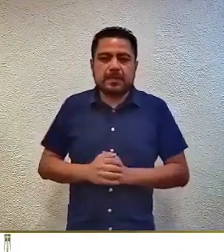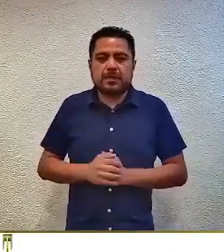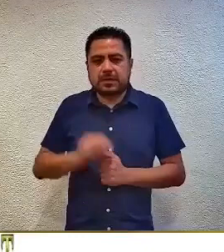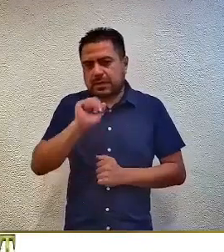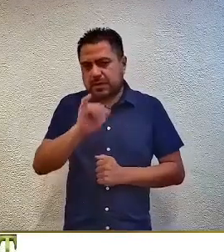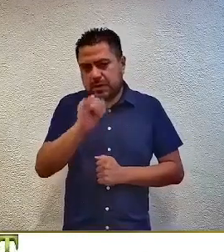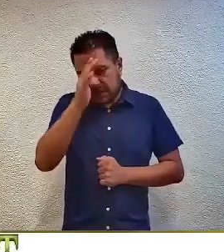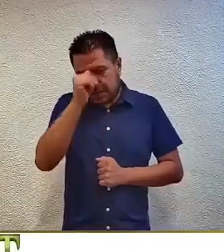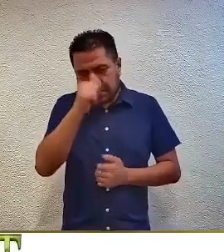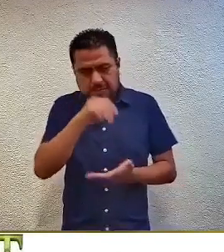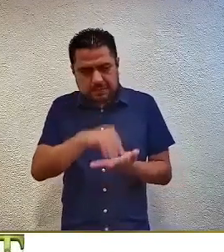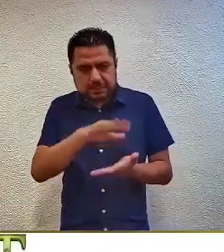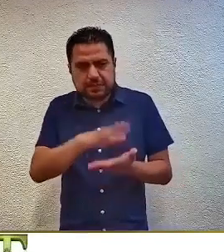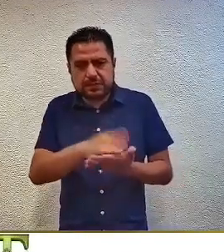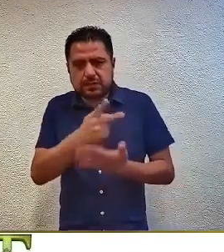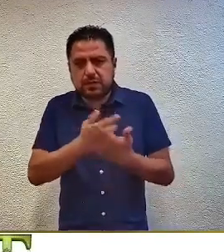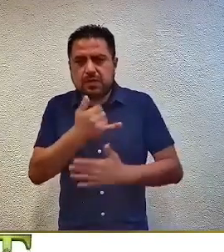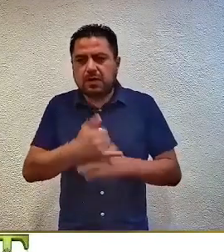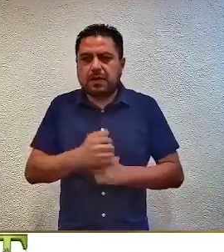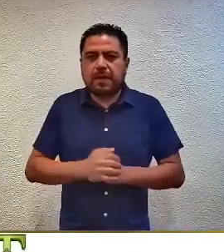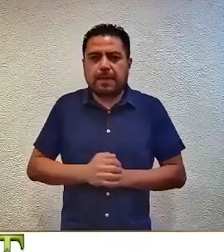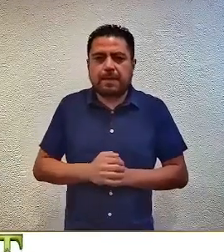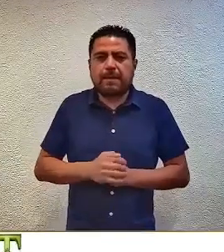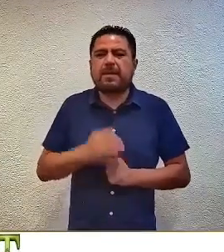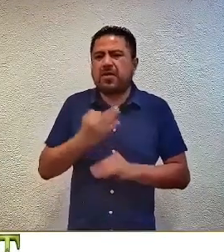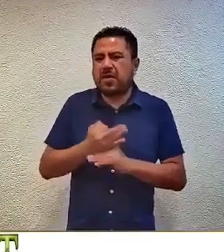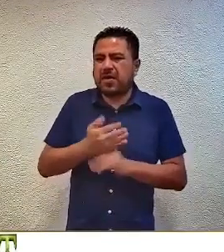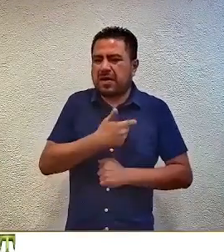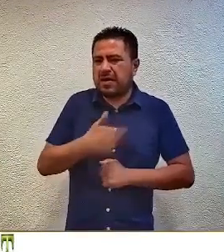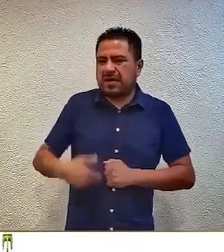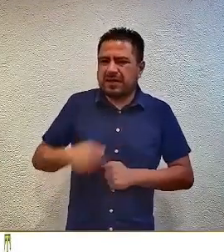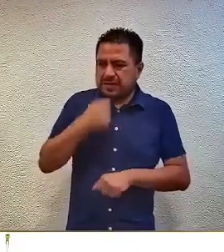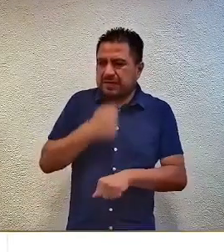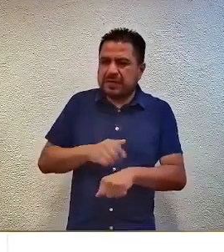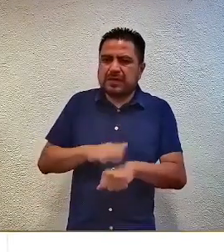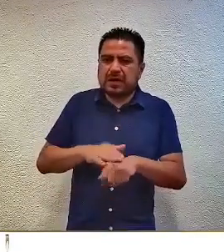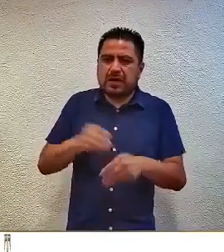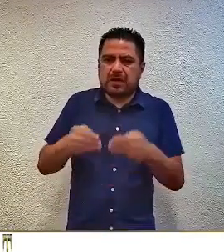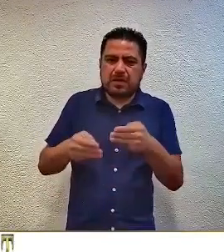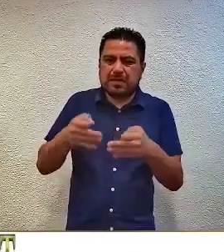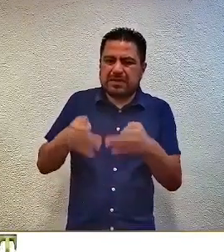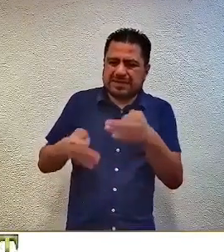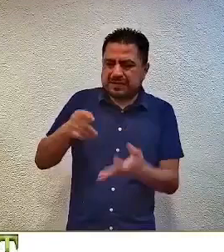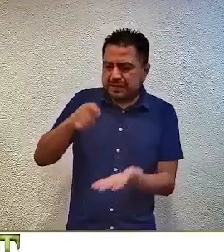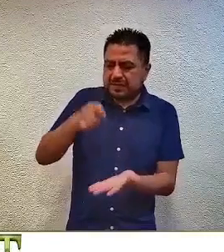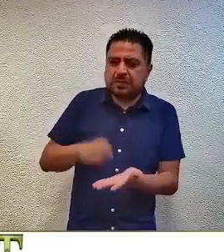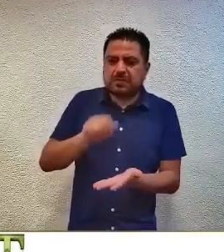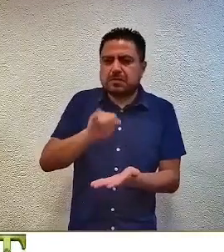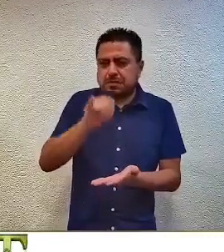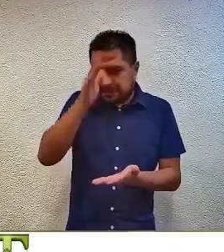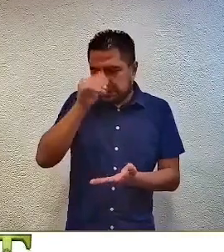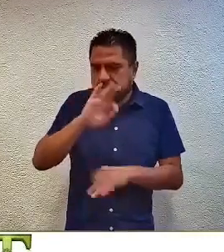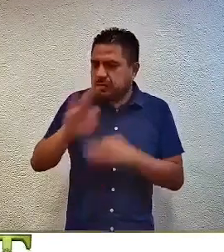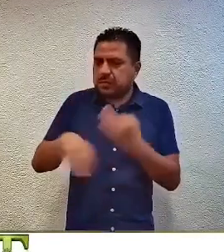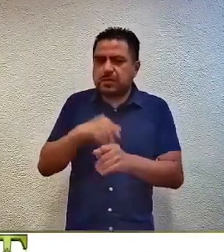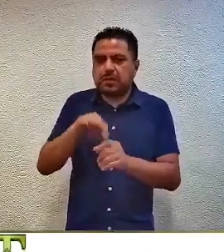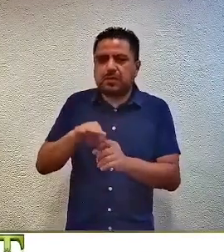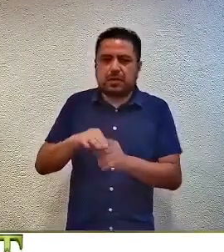favor del proyecto. Gracias, magistrada. Magistrada presidenta, magistradas, magistrado, el proyecto de resolución fue aprobado por unanimidad de